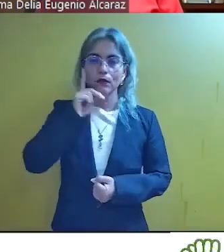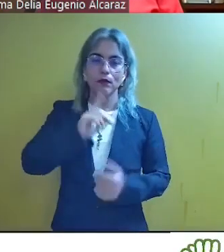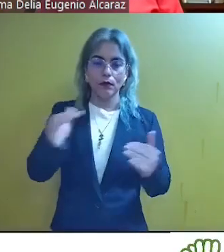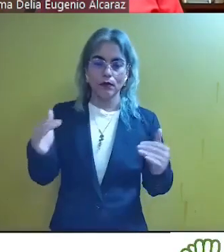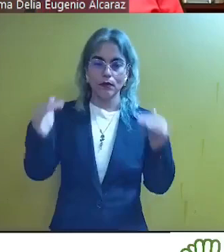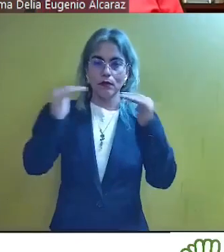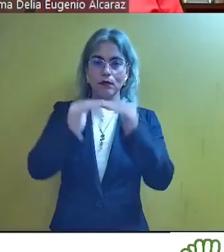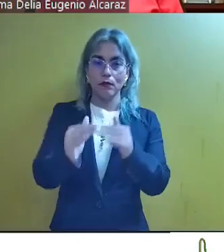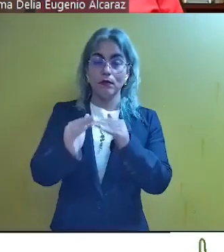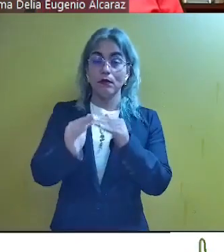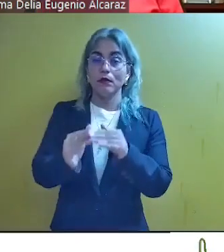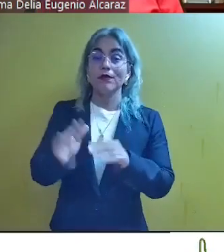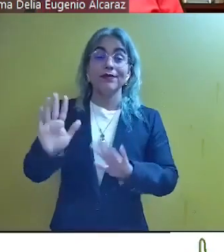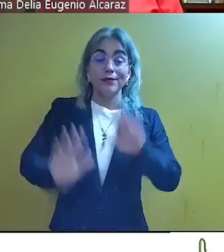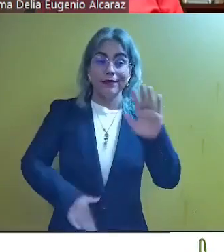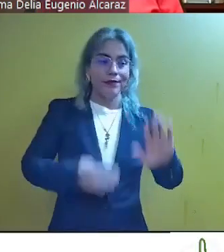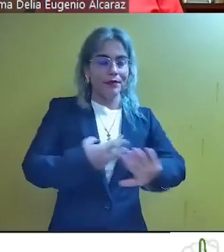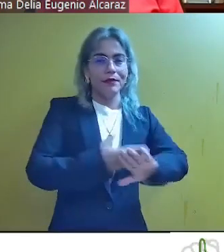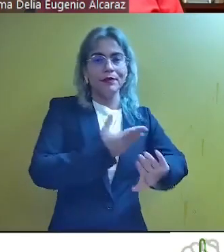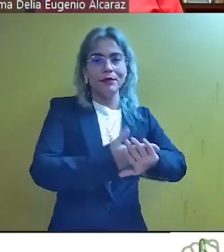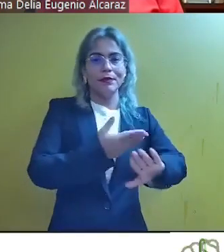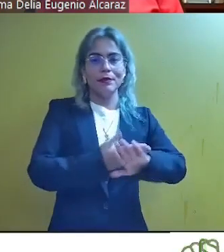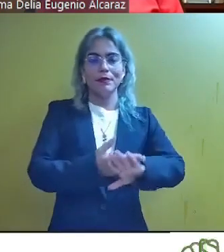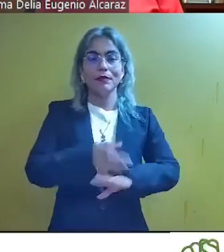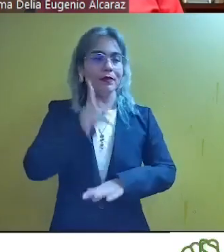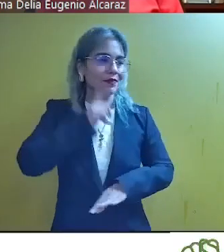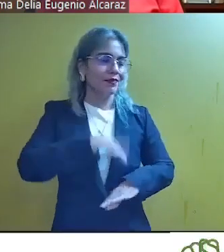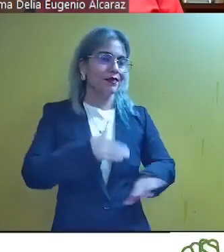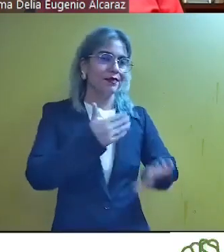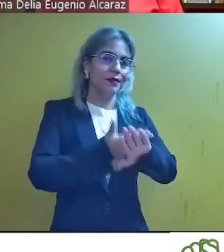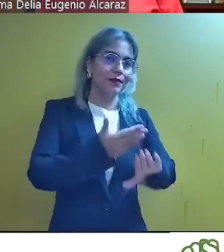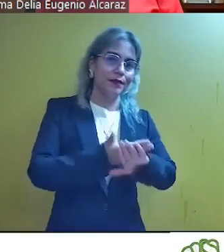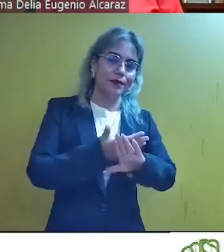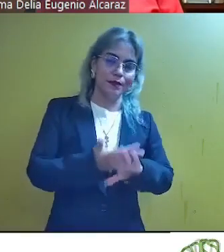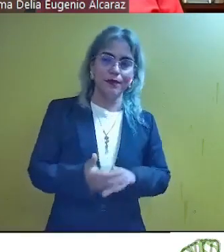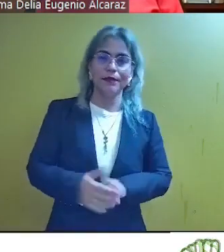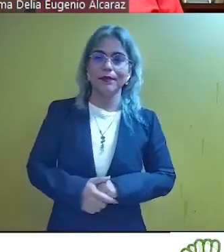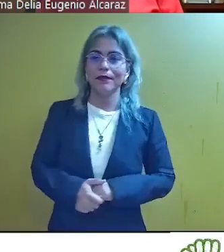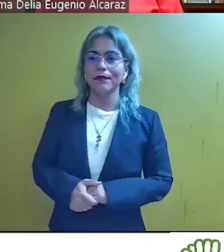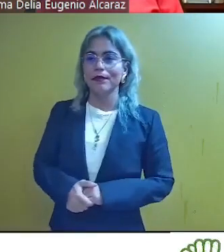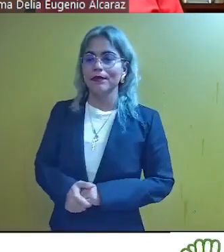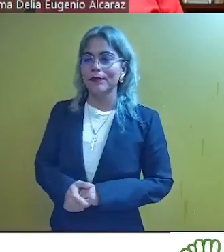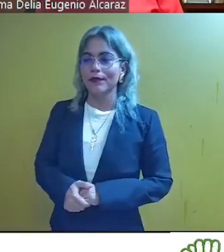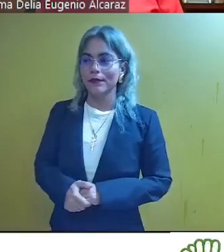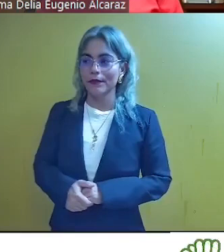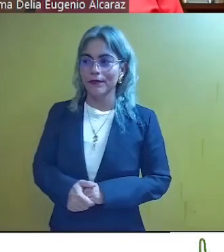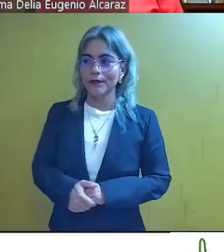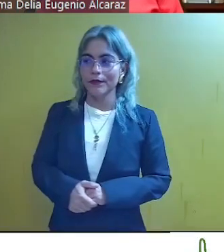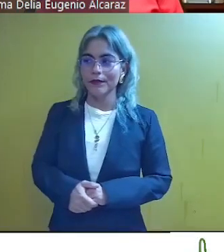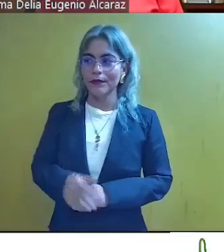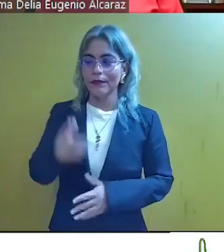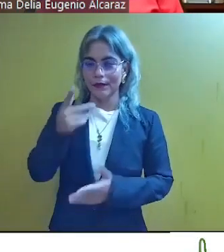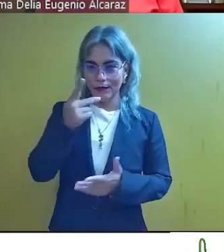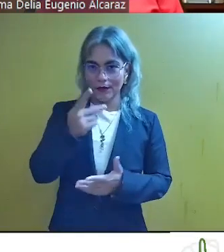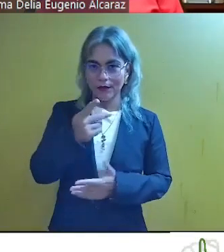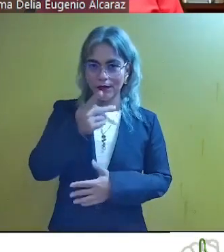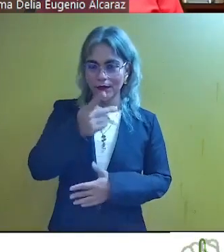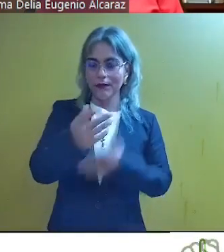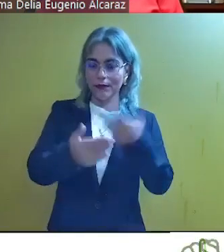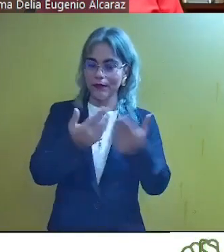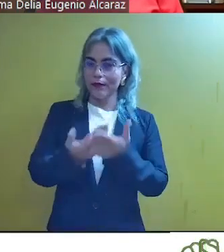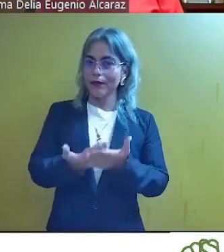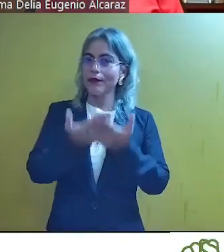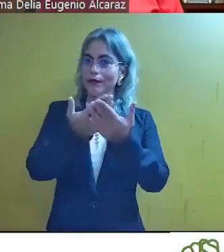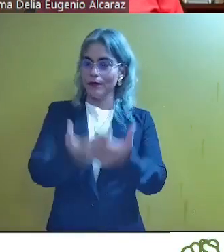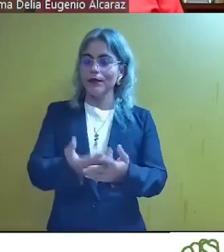violencia política institucional por razón de género que le alude la actora en su demanda. En virtud, se proponen los siguientes puntos